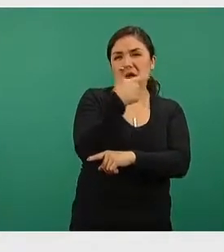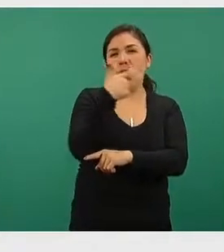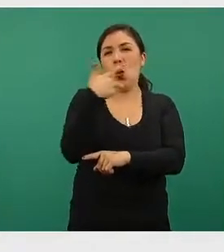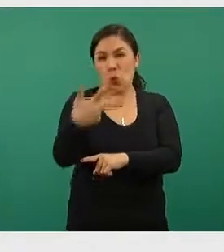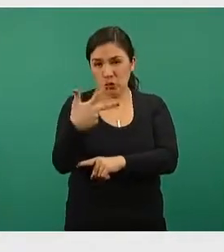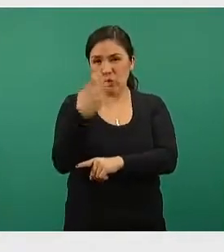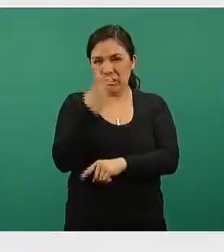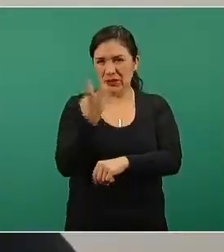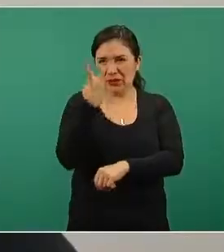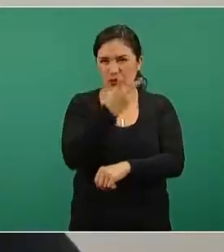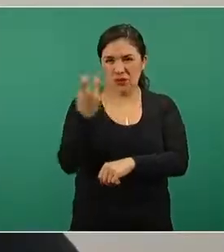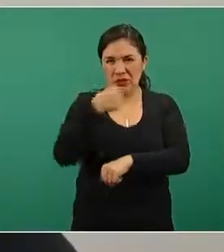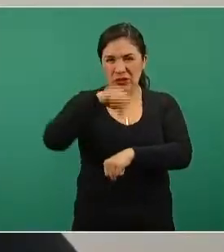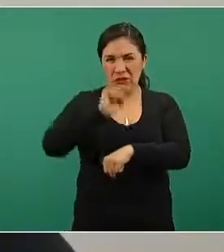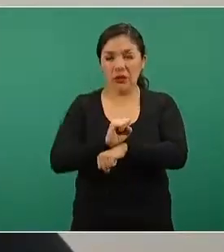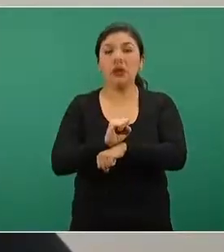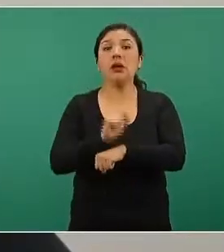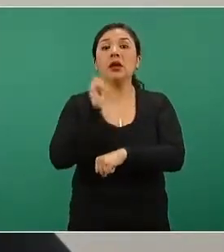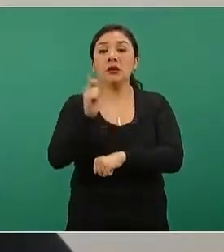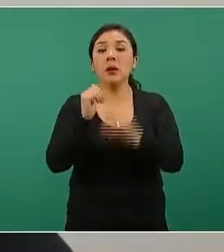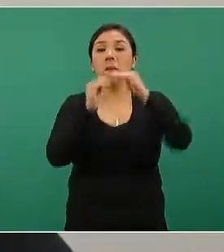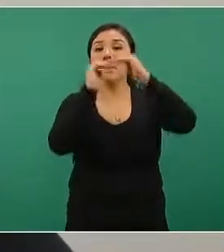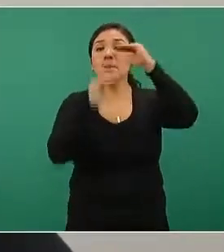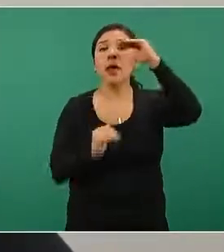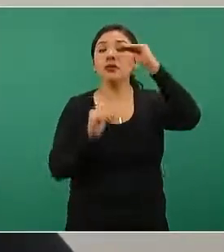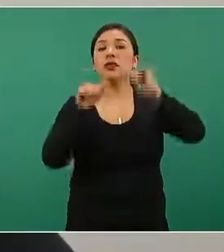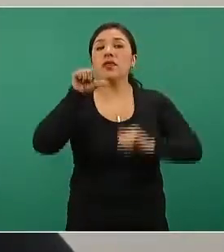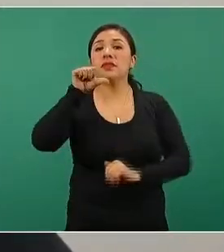la 8, pues este descenso es de un menos